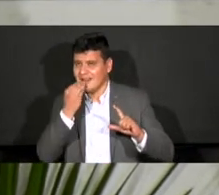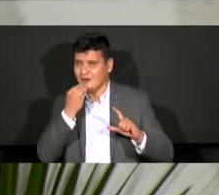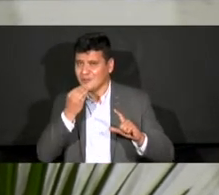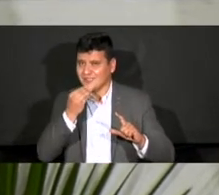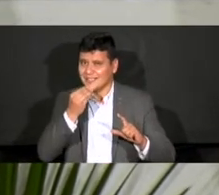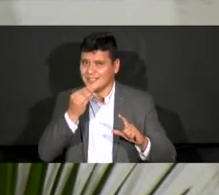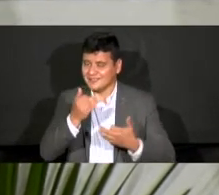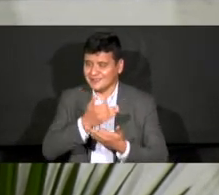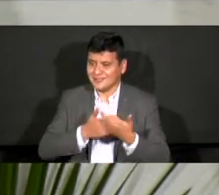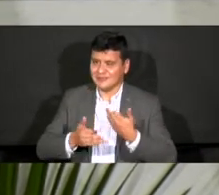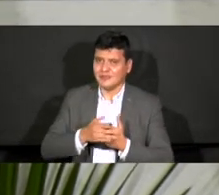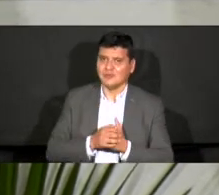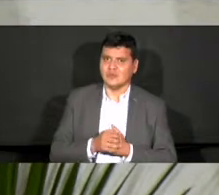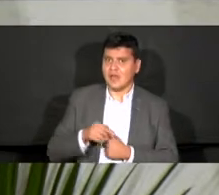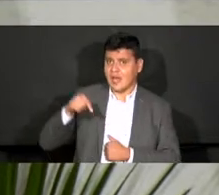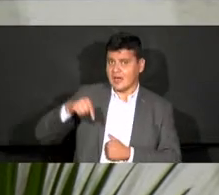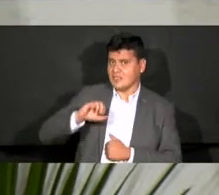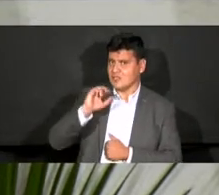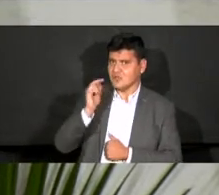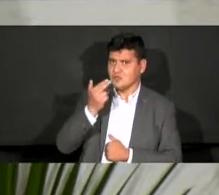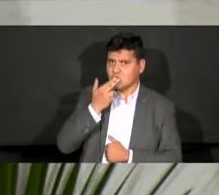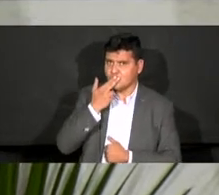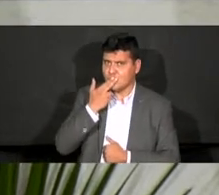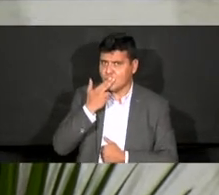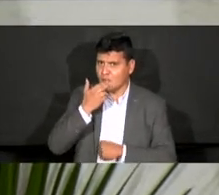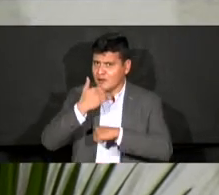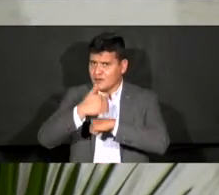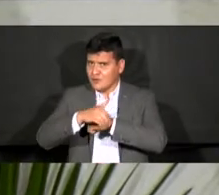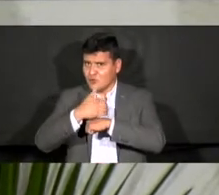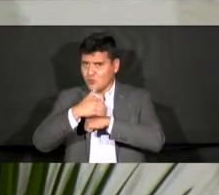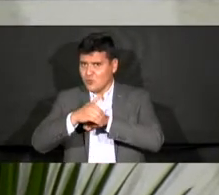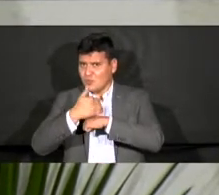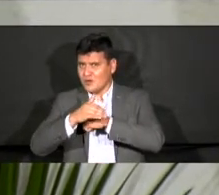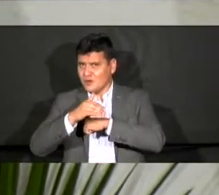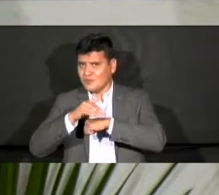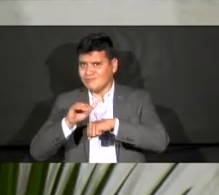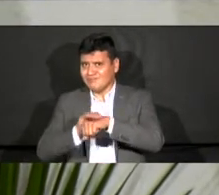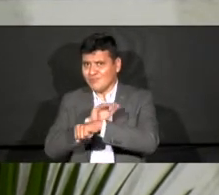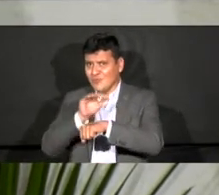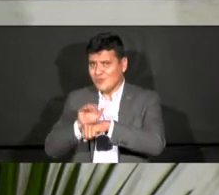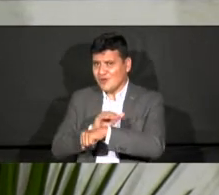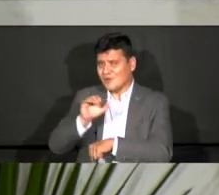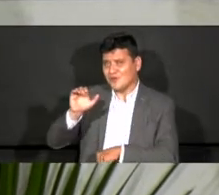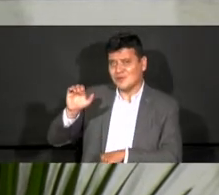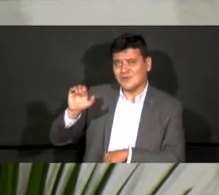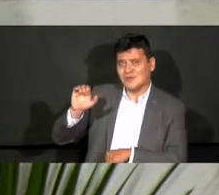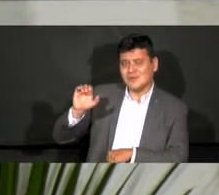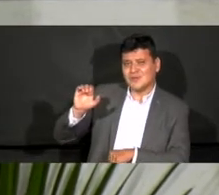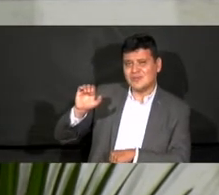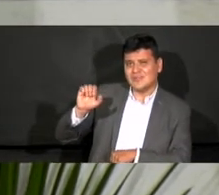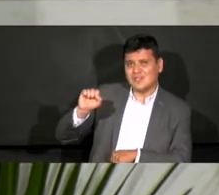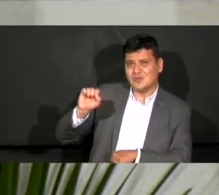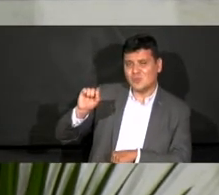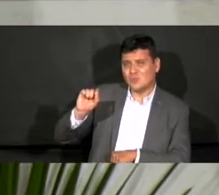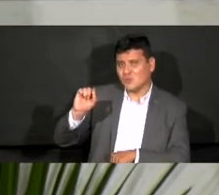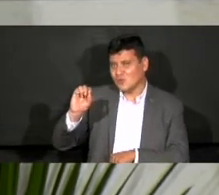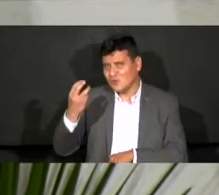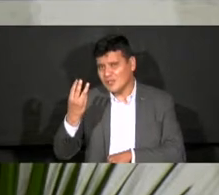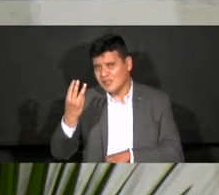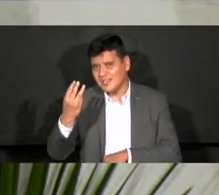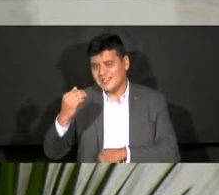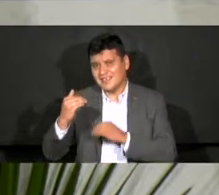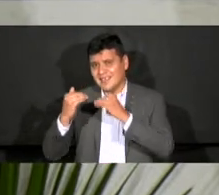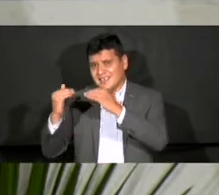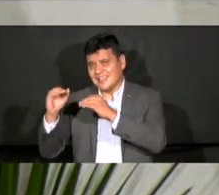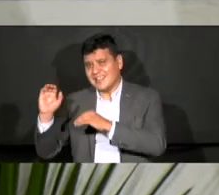contribuye con el 6.3% de la producción agrícola nacional y el 5.7% de la pecuaria.